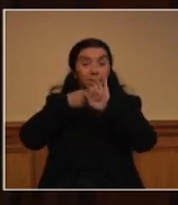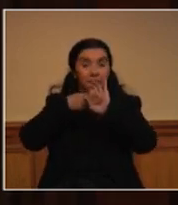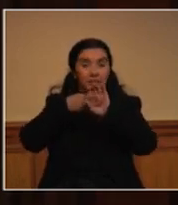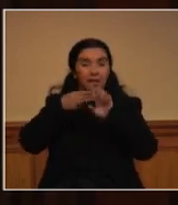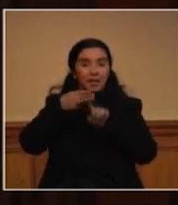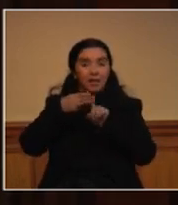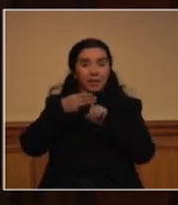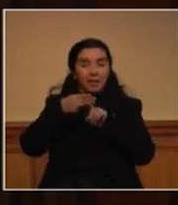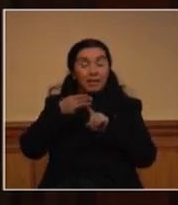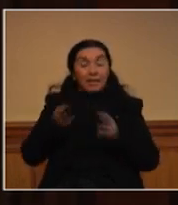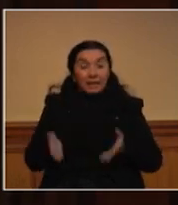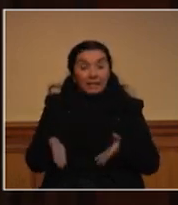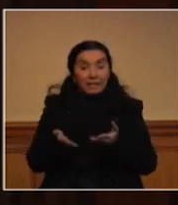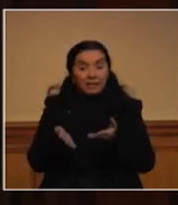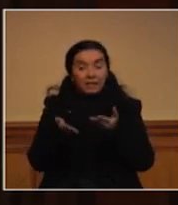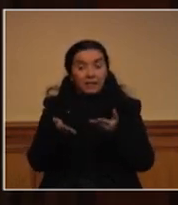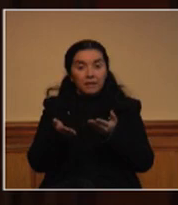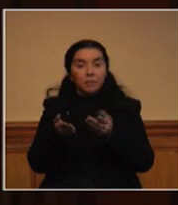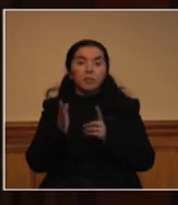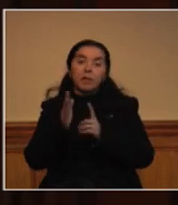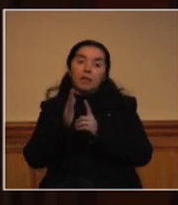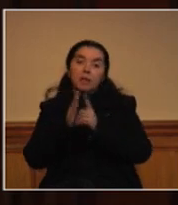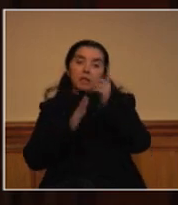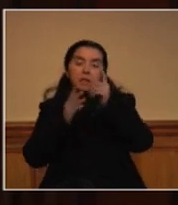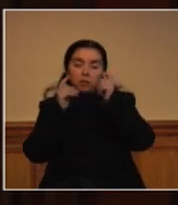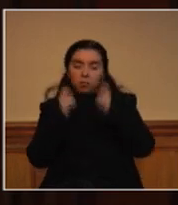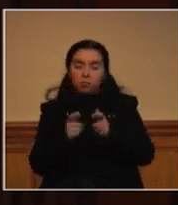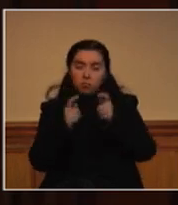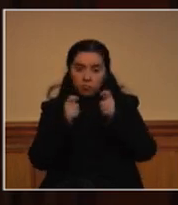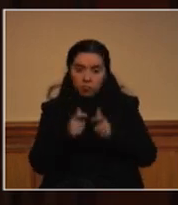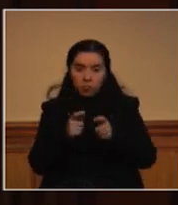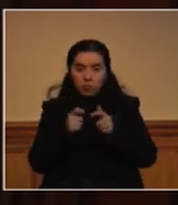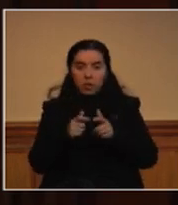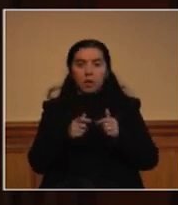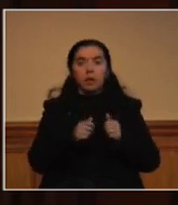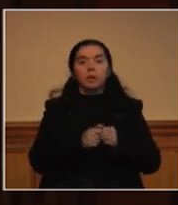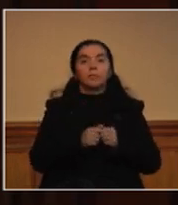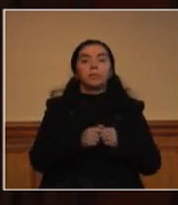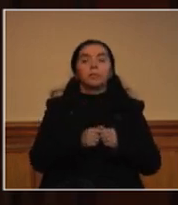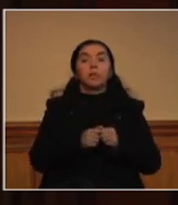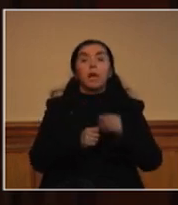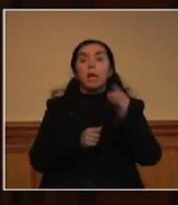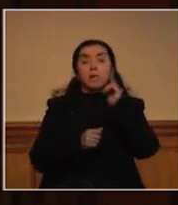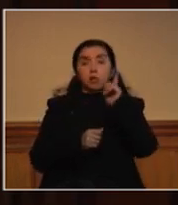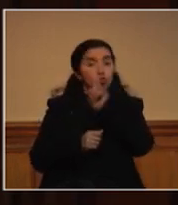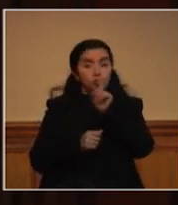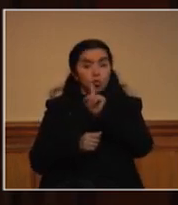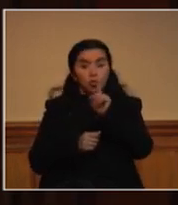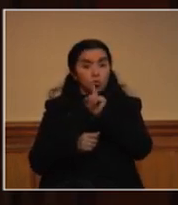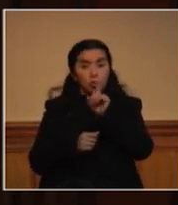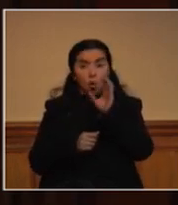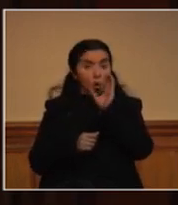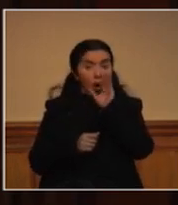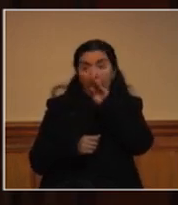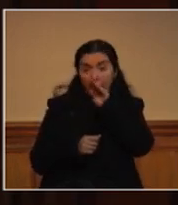estimulando las actividades de desarrollo de las habilidades de comunicación asistida con niños que no hablan. ¿Y cómo lo